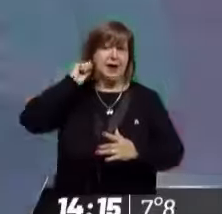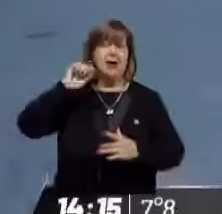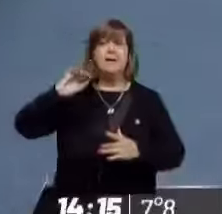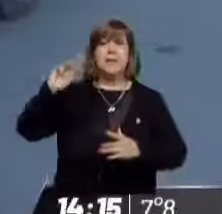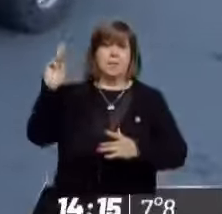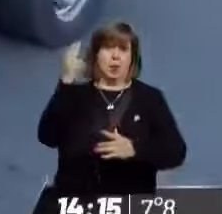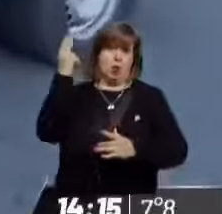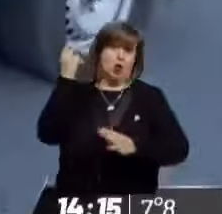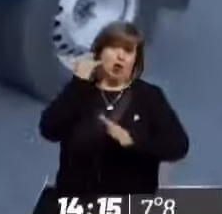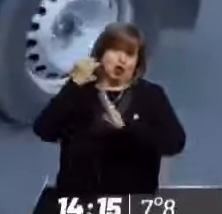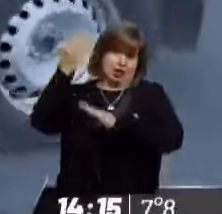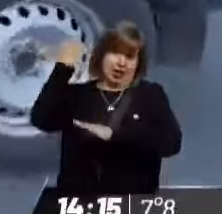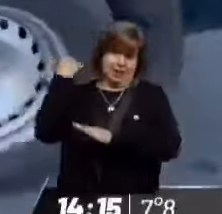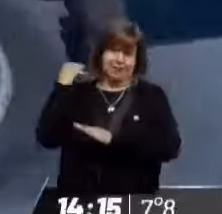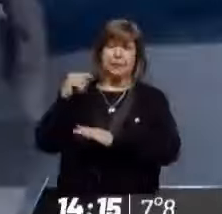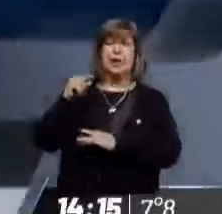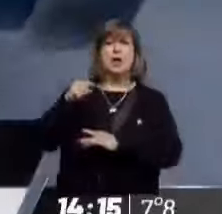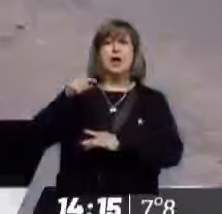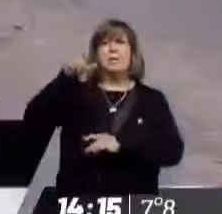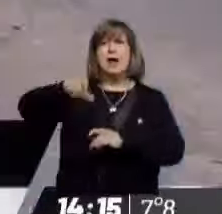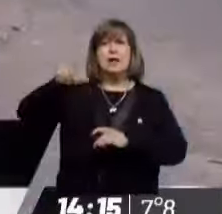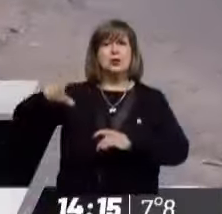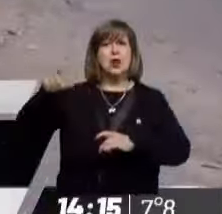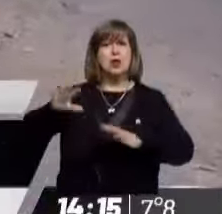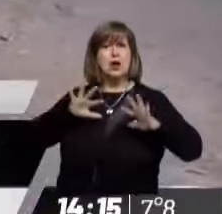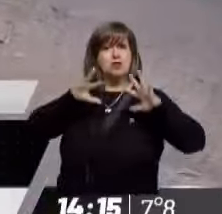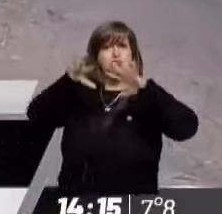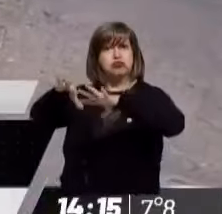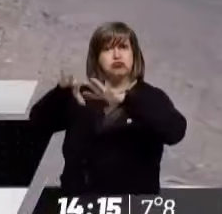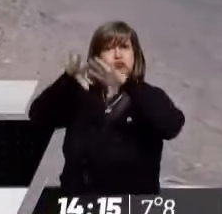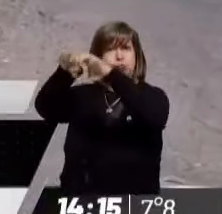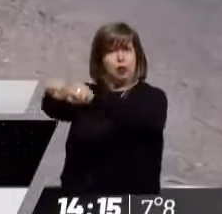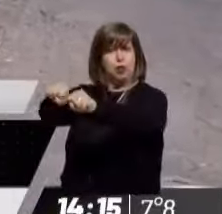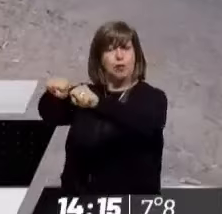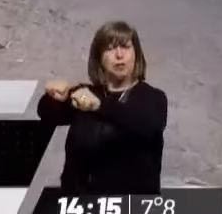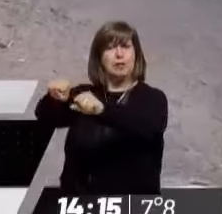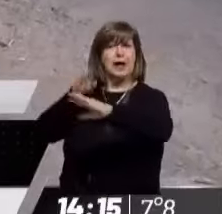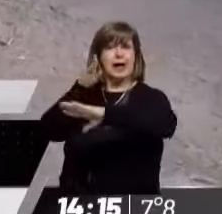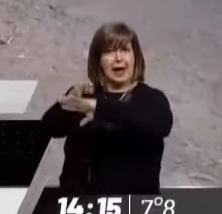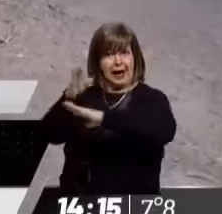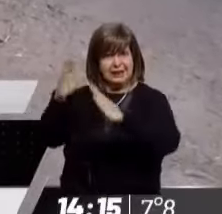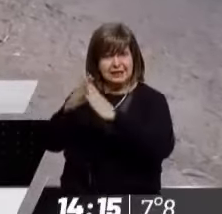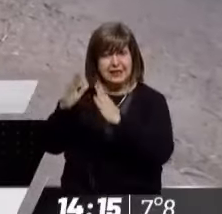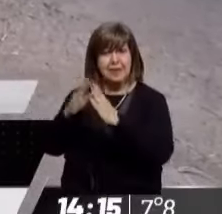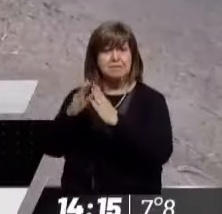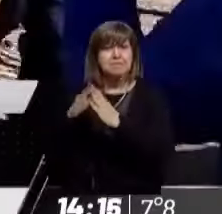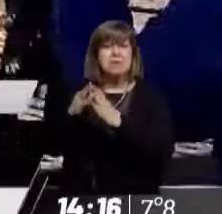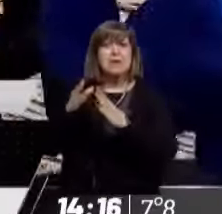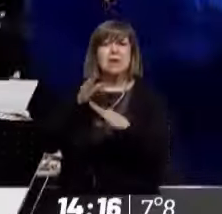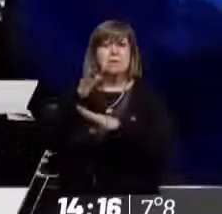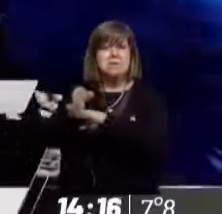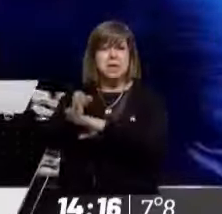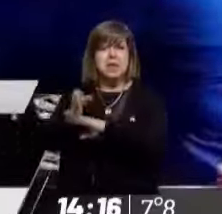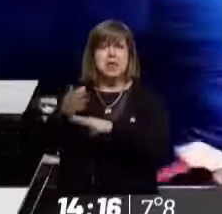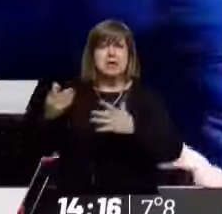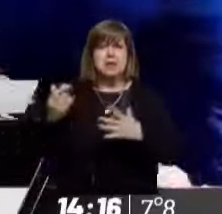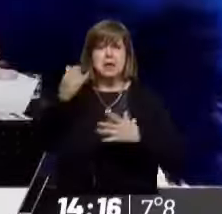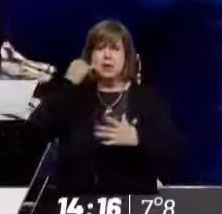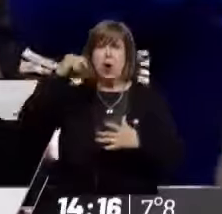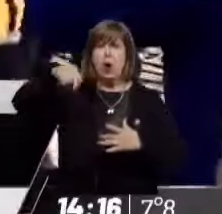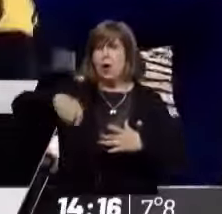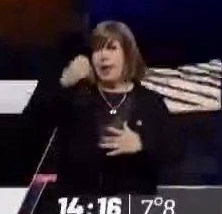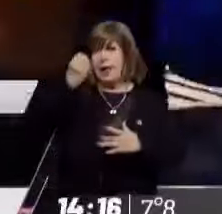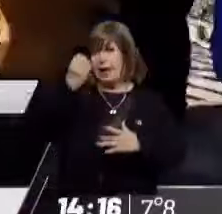un grupo de familias quiso usurpar ese terreno tenemos que decir que solicitaron acceso a la vivienda esta mañana fueron